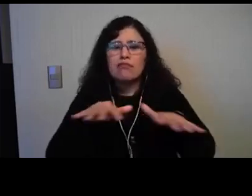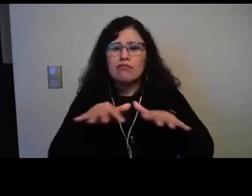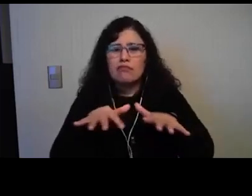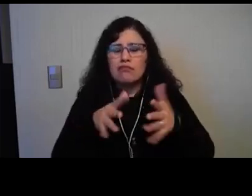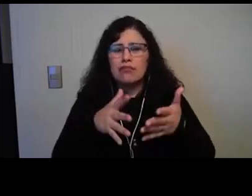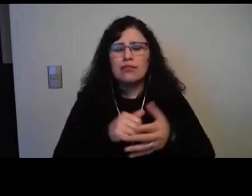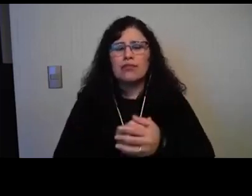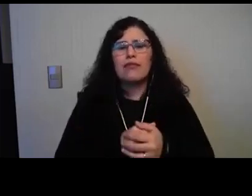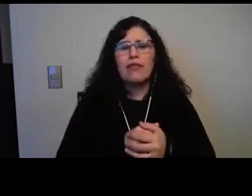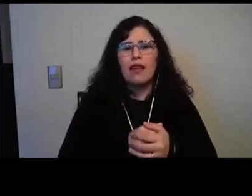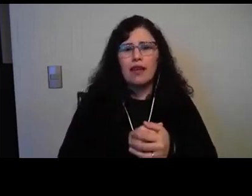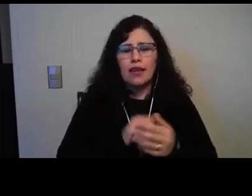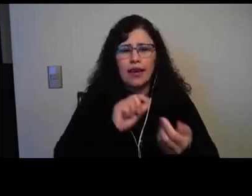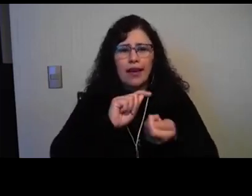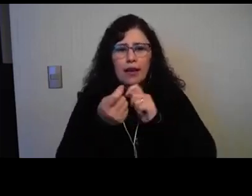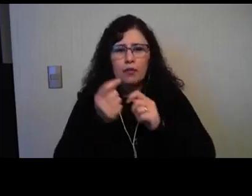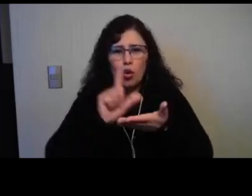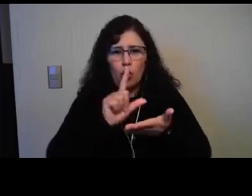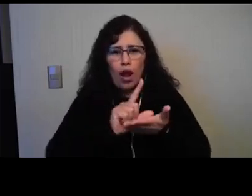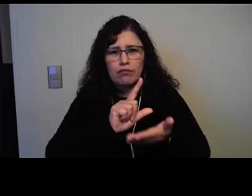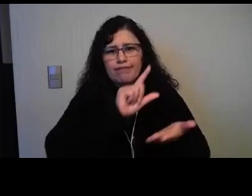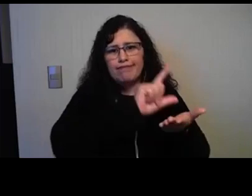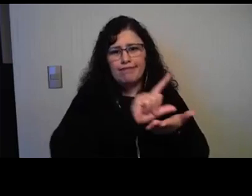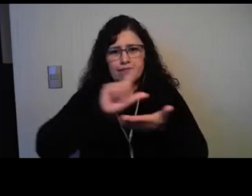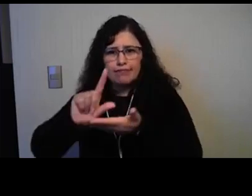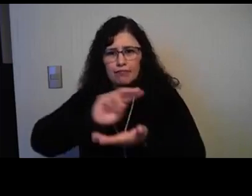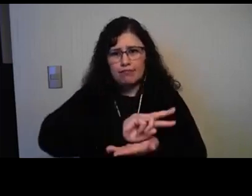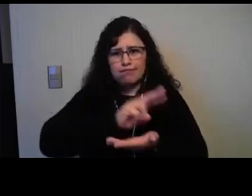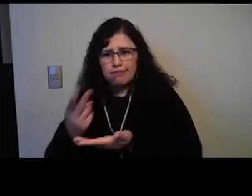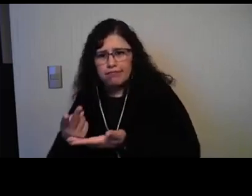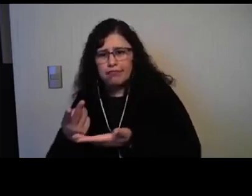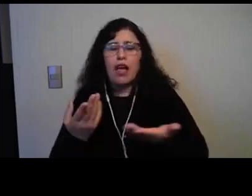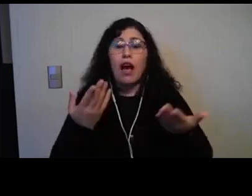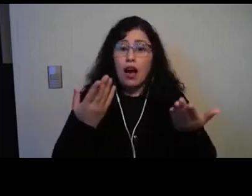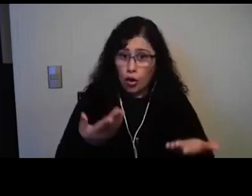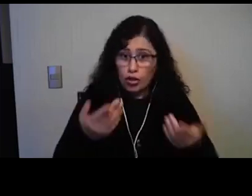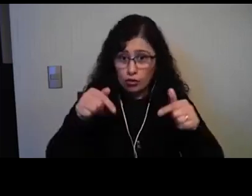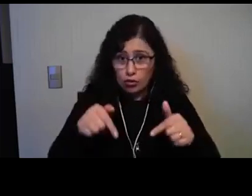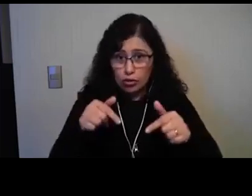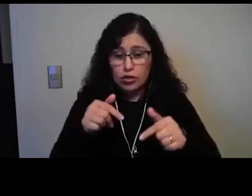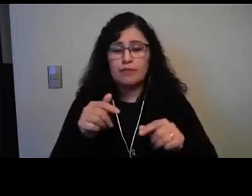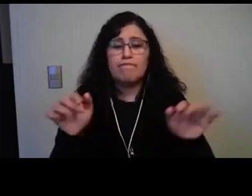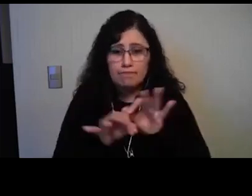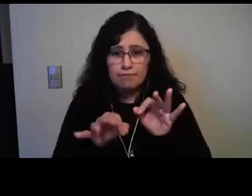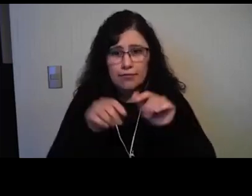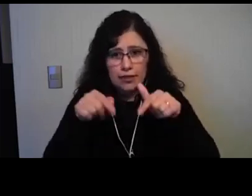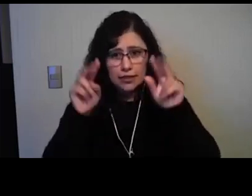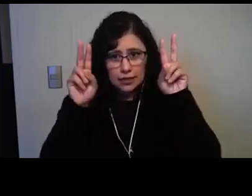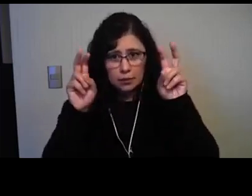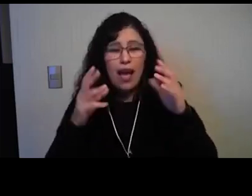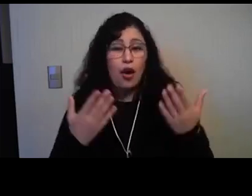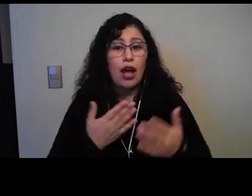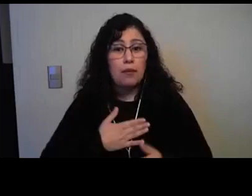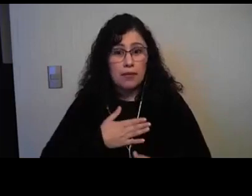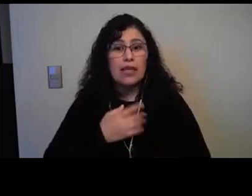o transferencia, ¿cierto? Es lo que vamos a hablar hoy día, ¿ya? Ahora, particularmente me parece interesante